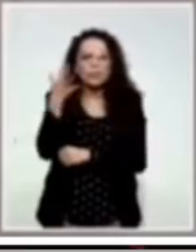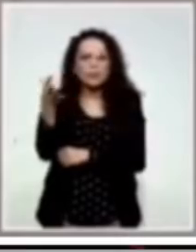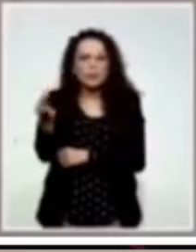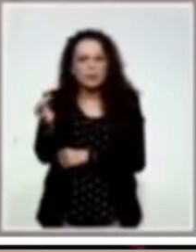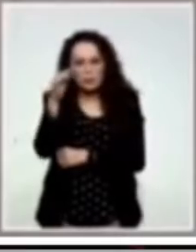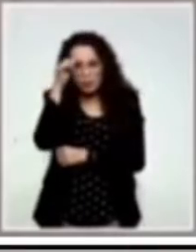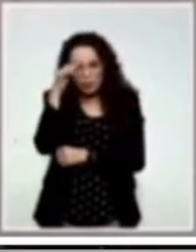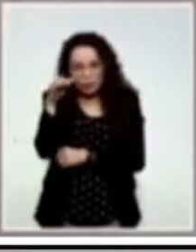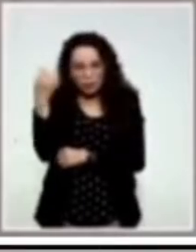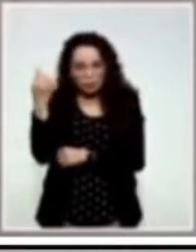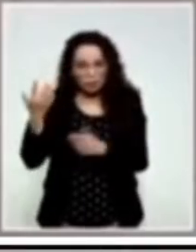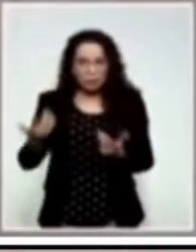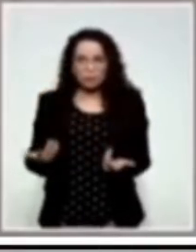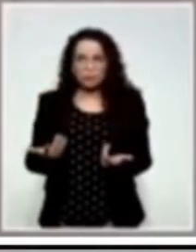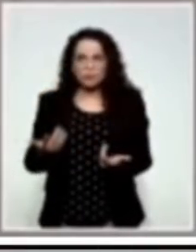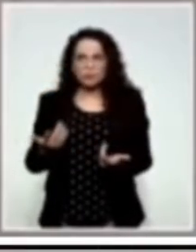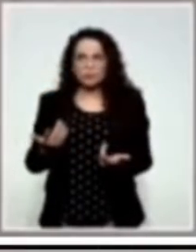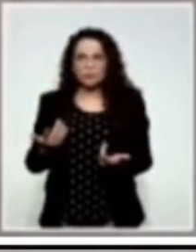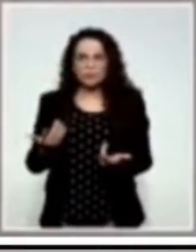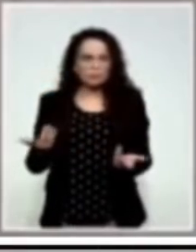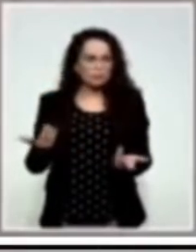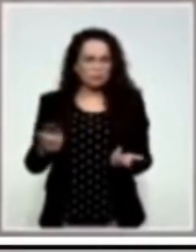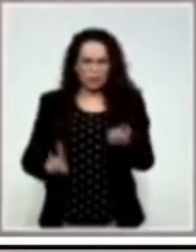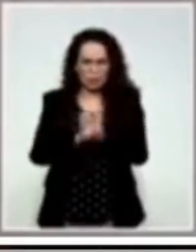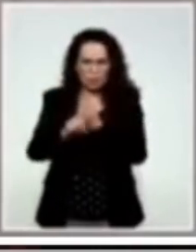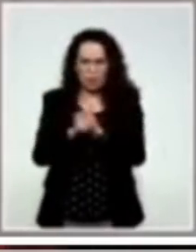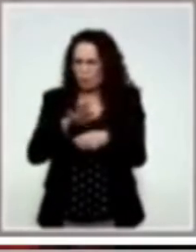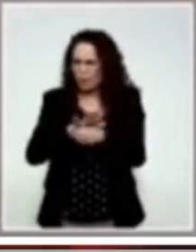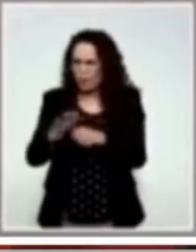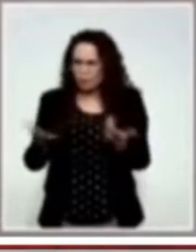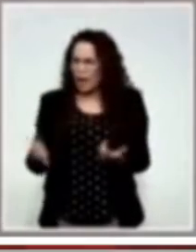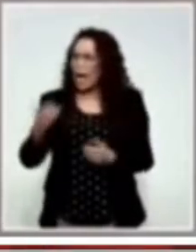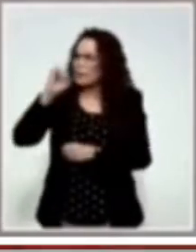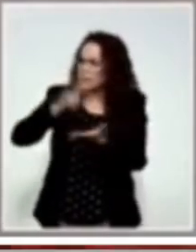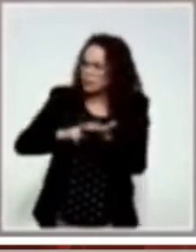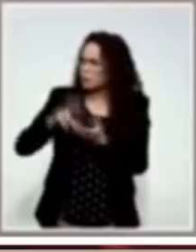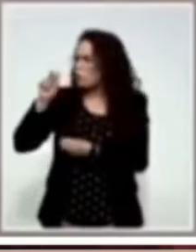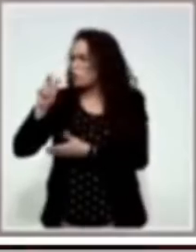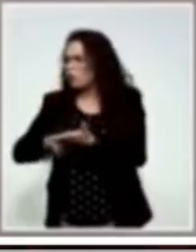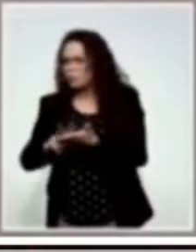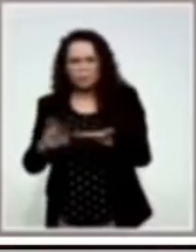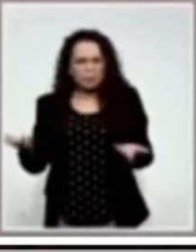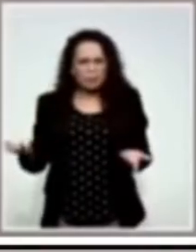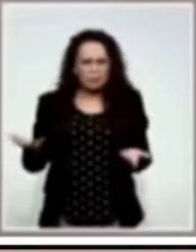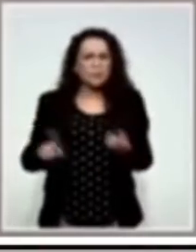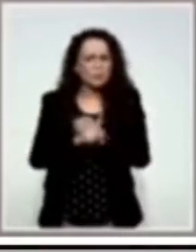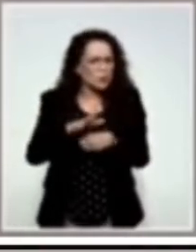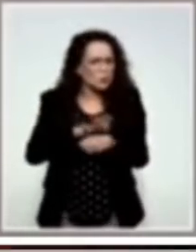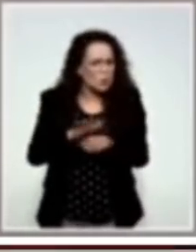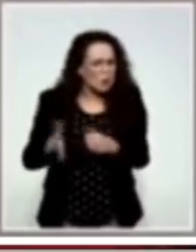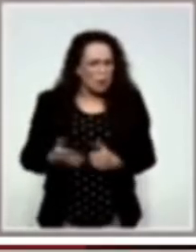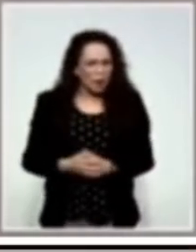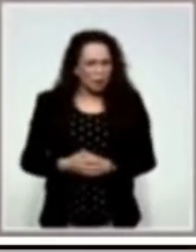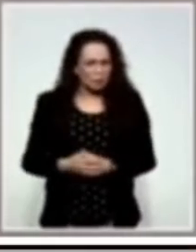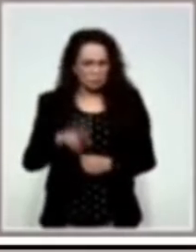esto. ¿Cuál era el problema? Que me dijeran por la validez o por la invalidez de la acción. Así de simple